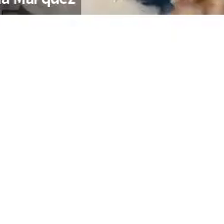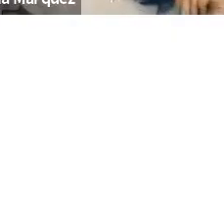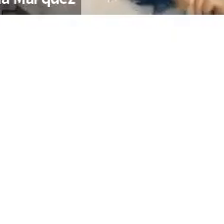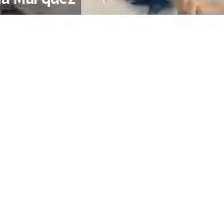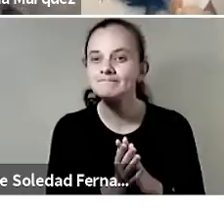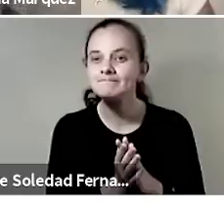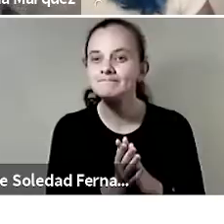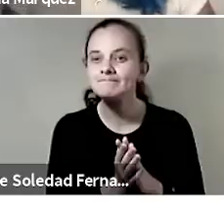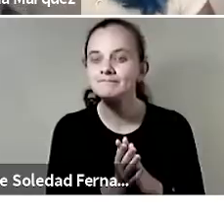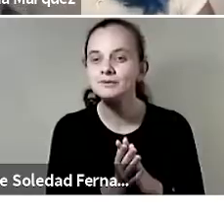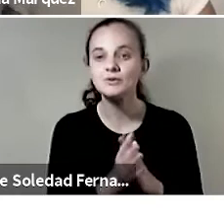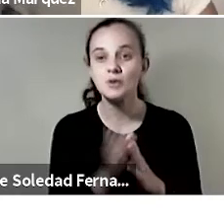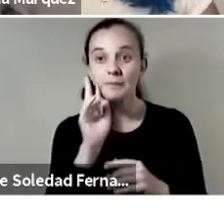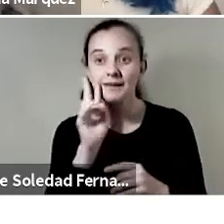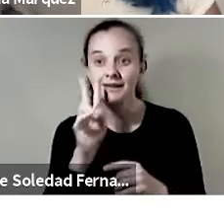Ok, por favor, díganme.